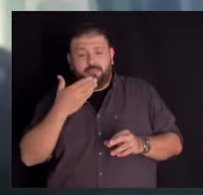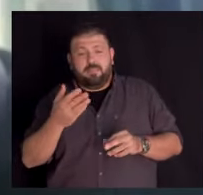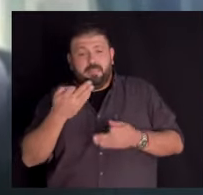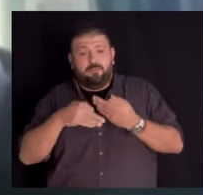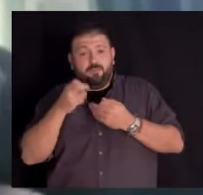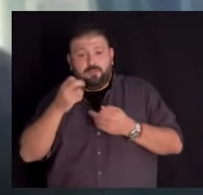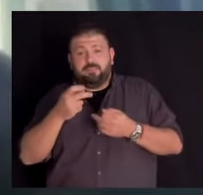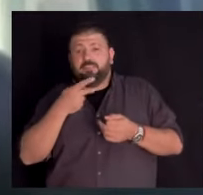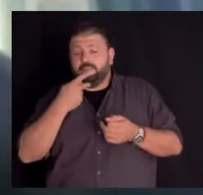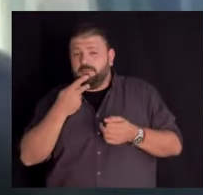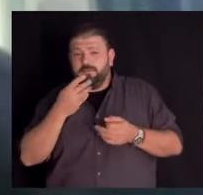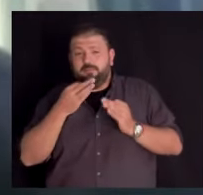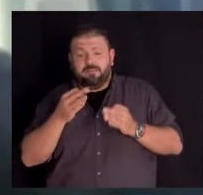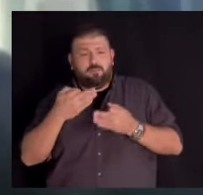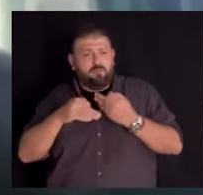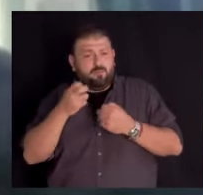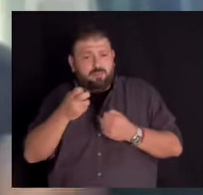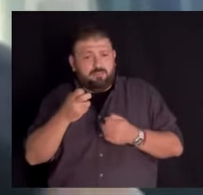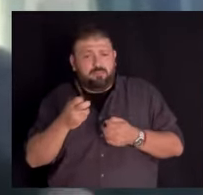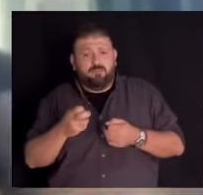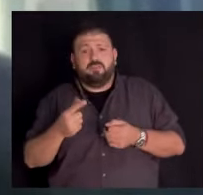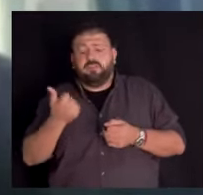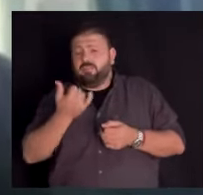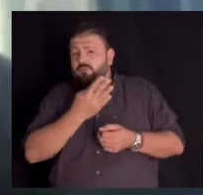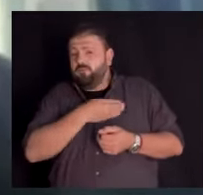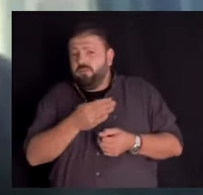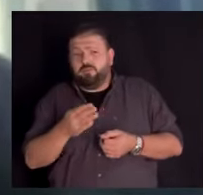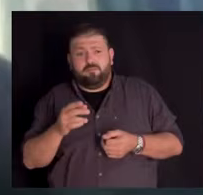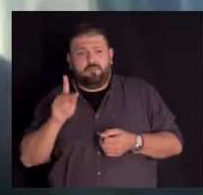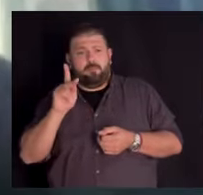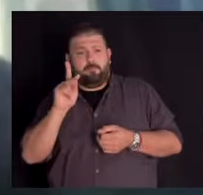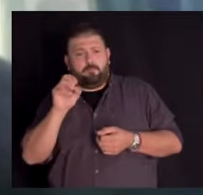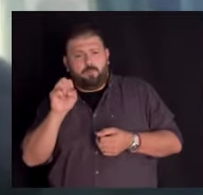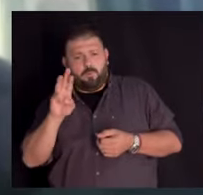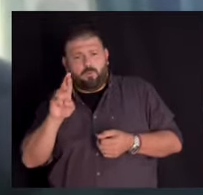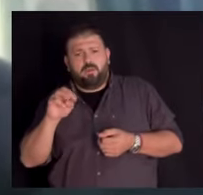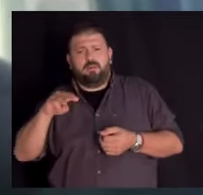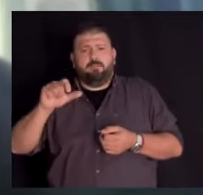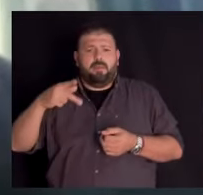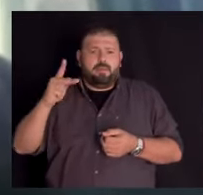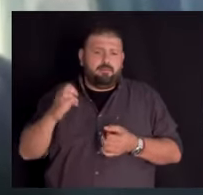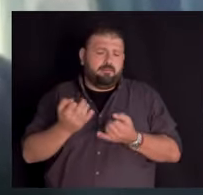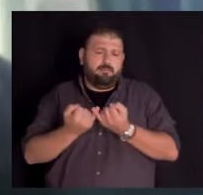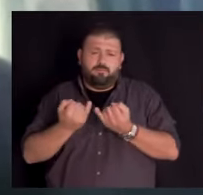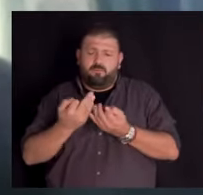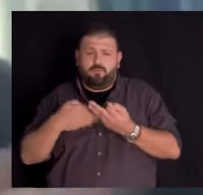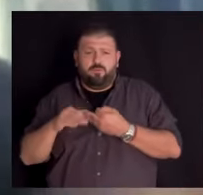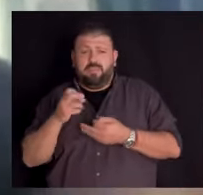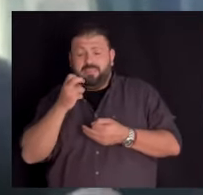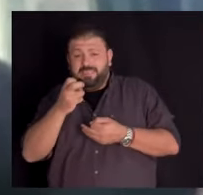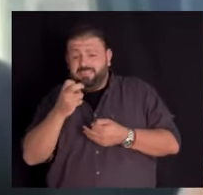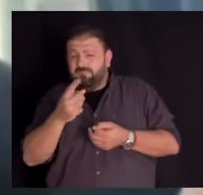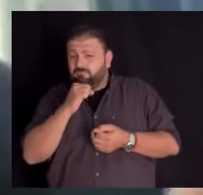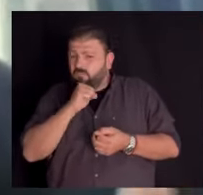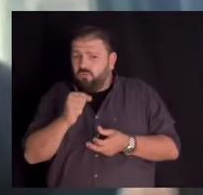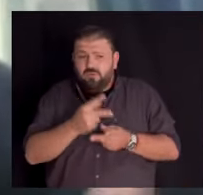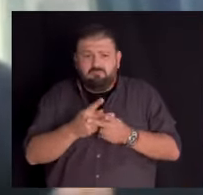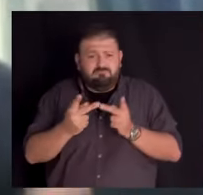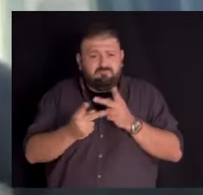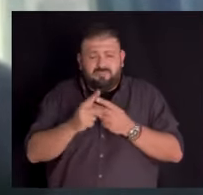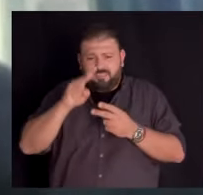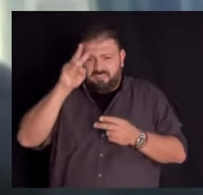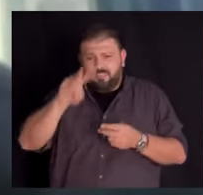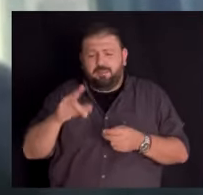de Estar Bien, Optimus, y bueno, el Power Maker, Lonely Plus, es espectacular para